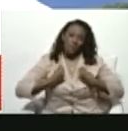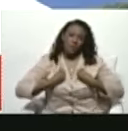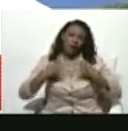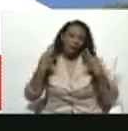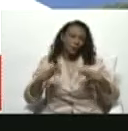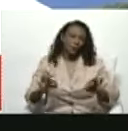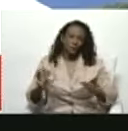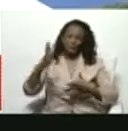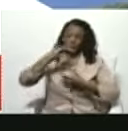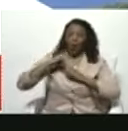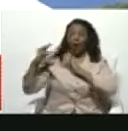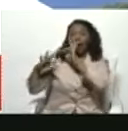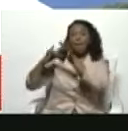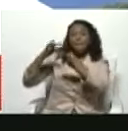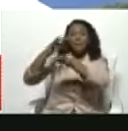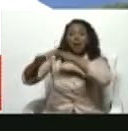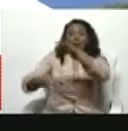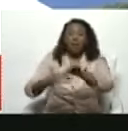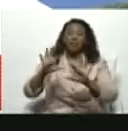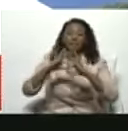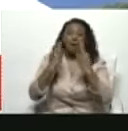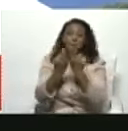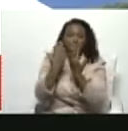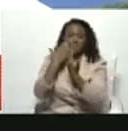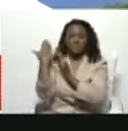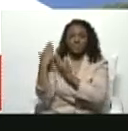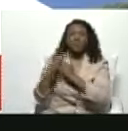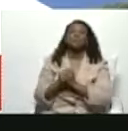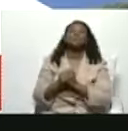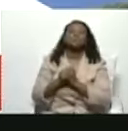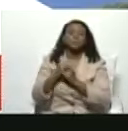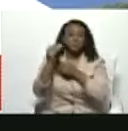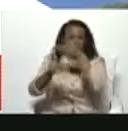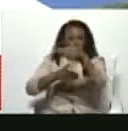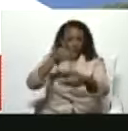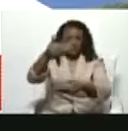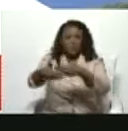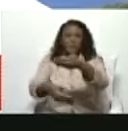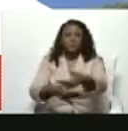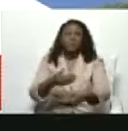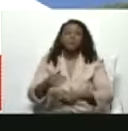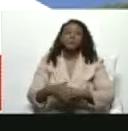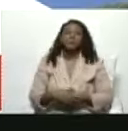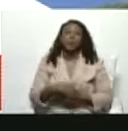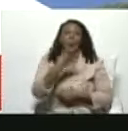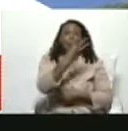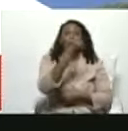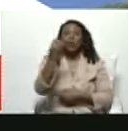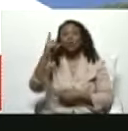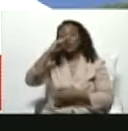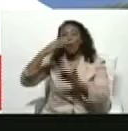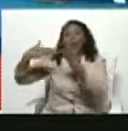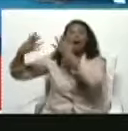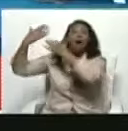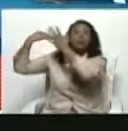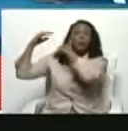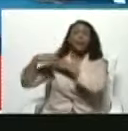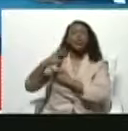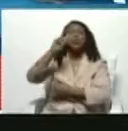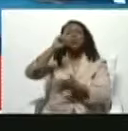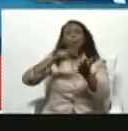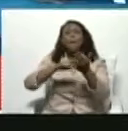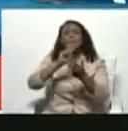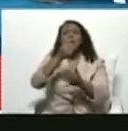algo que nos dejaron nuestros ancestros, ya que es una tradición que viene de más de hace 400 años atrás. En el 2012